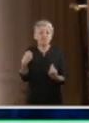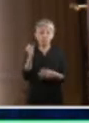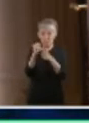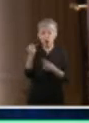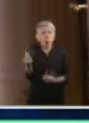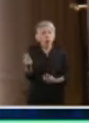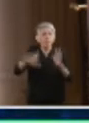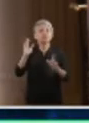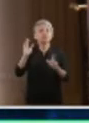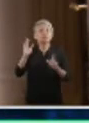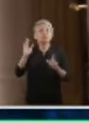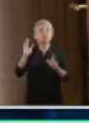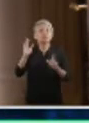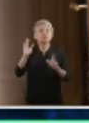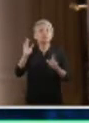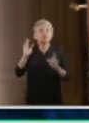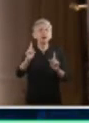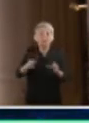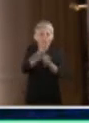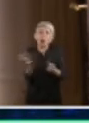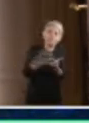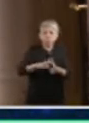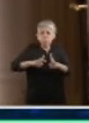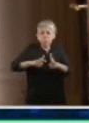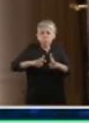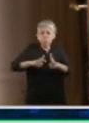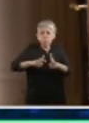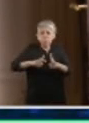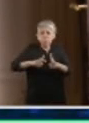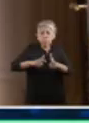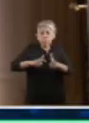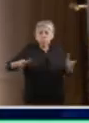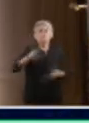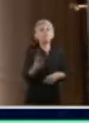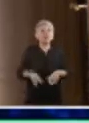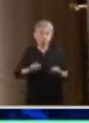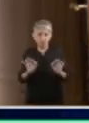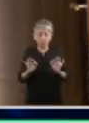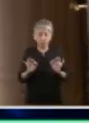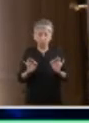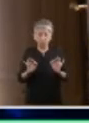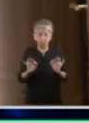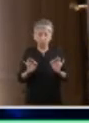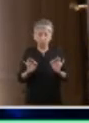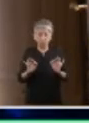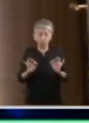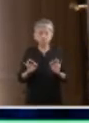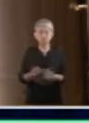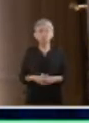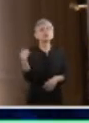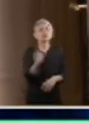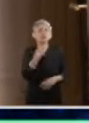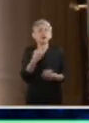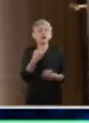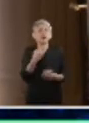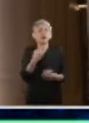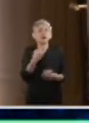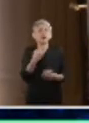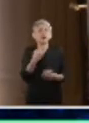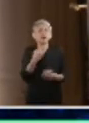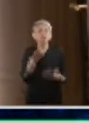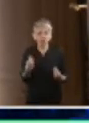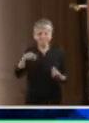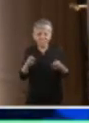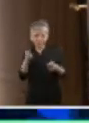que cuando estuvo desde el 2011 al 2015 en el Ministerio de la Provincia de Buenos Aires,